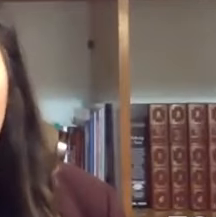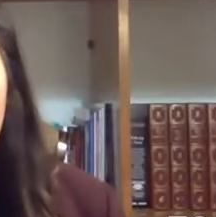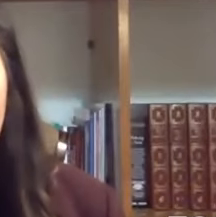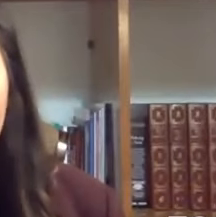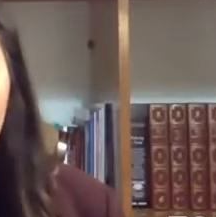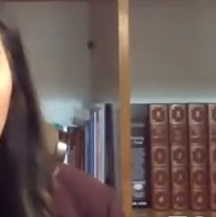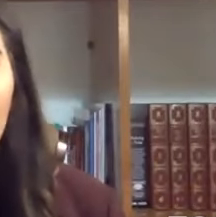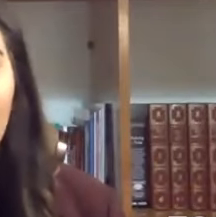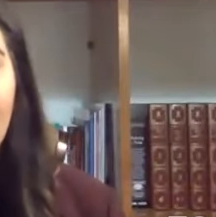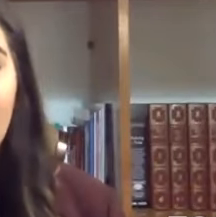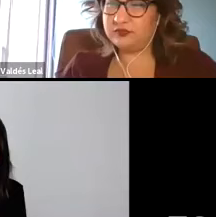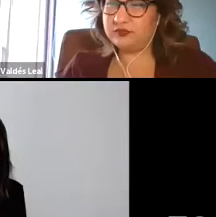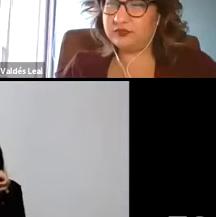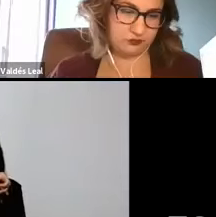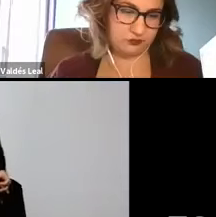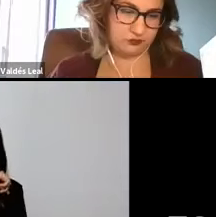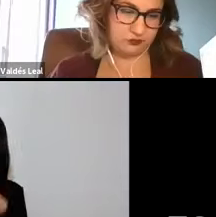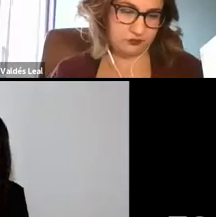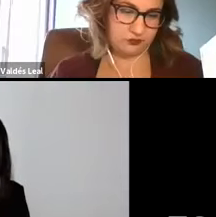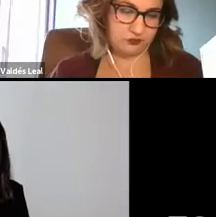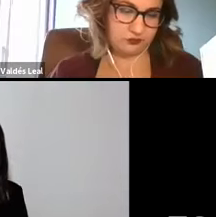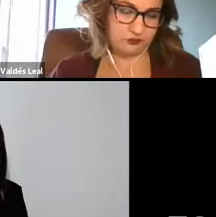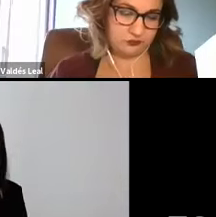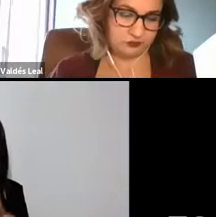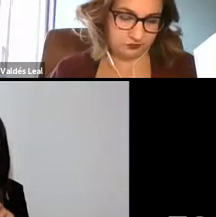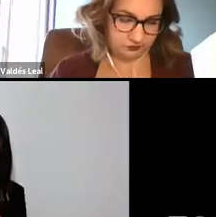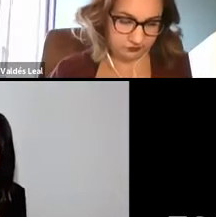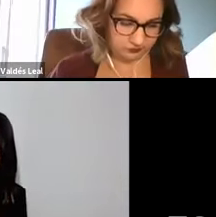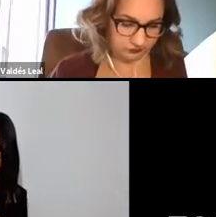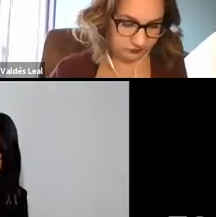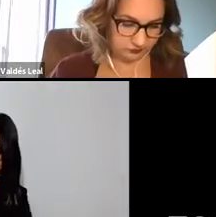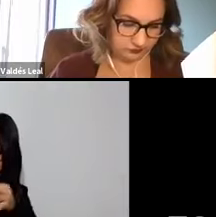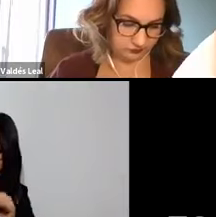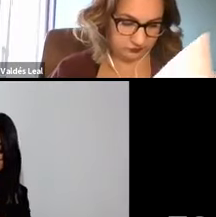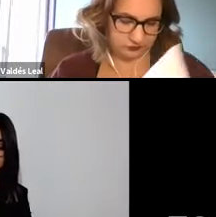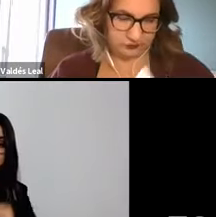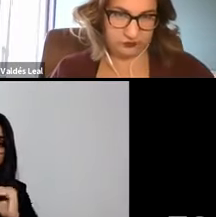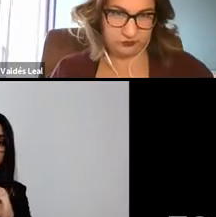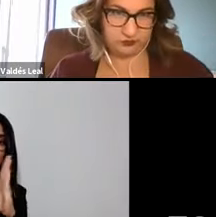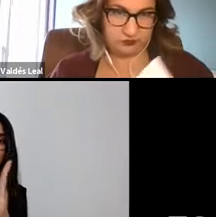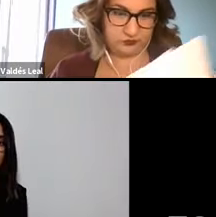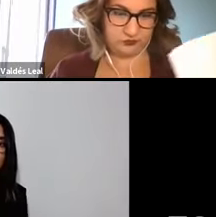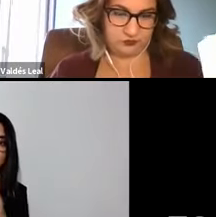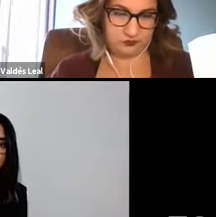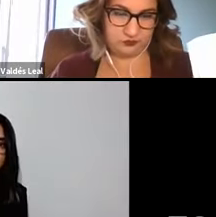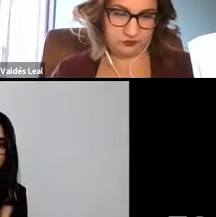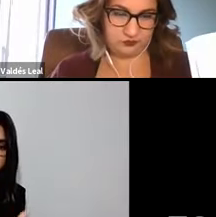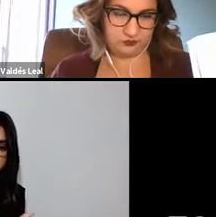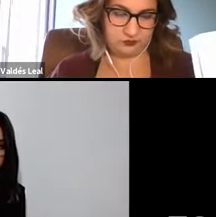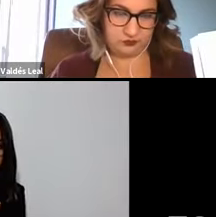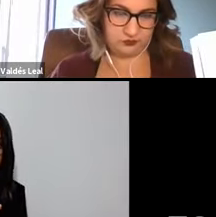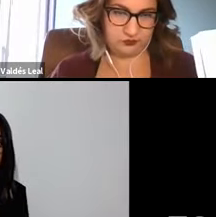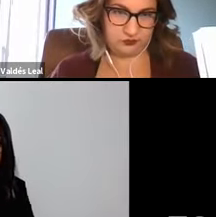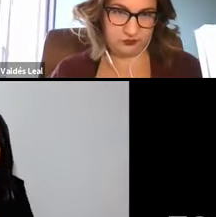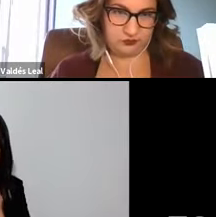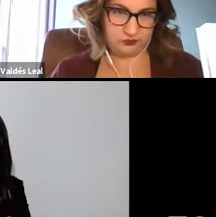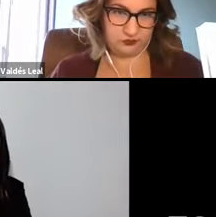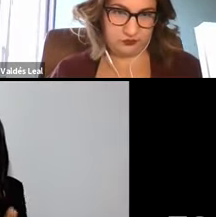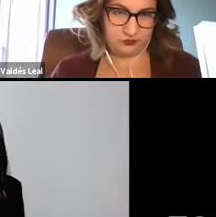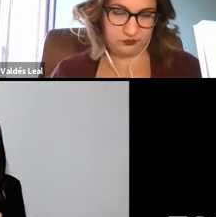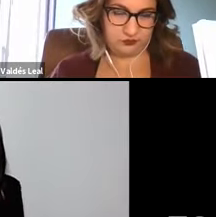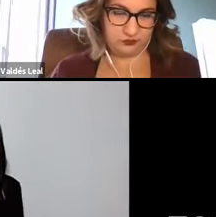precisamente evitar que el desconocimiento de estos criterios novedosos se convierta en un obstáculo para